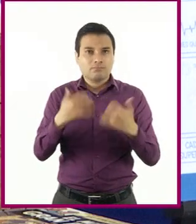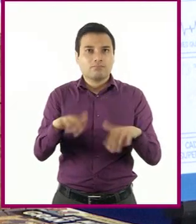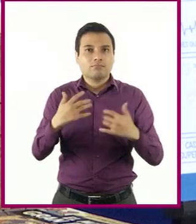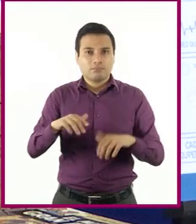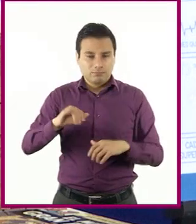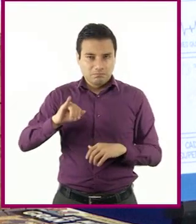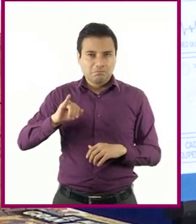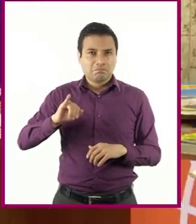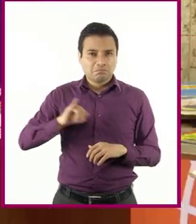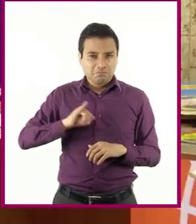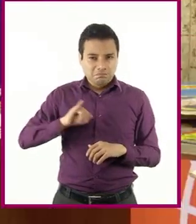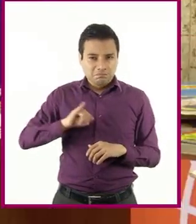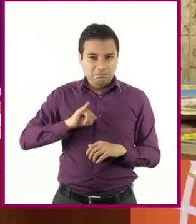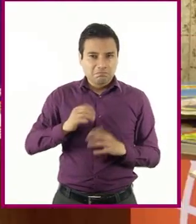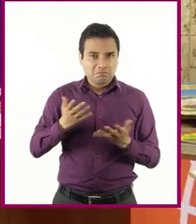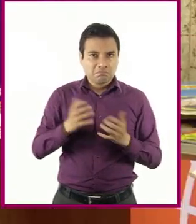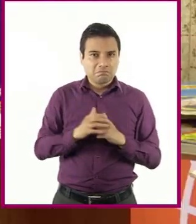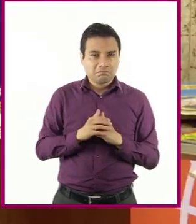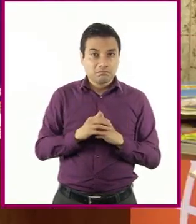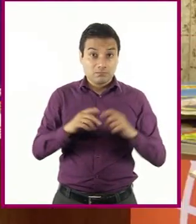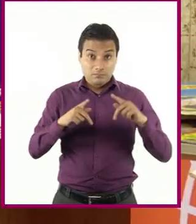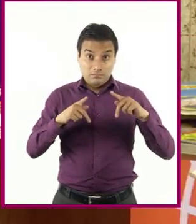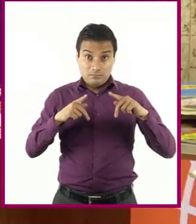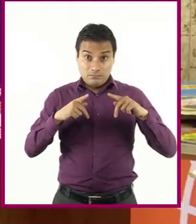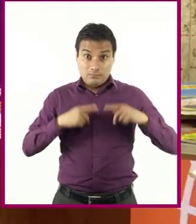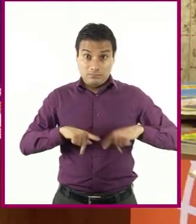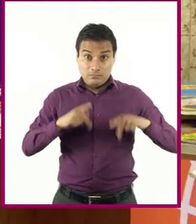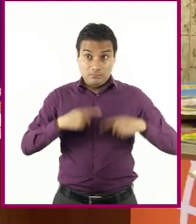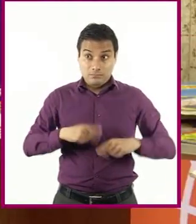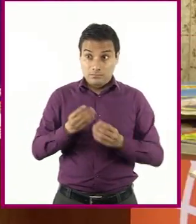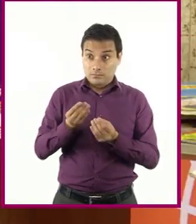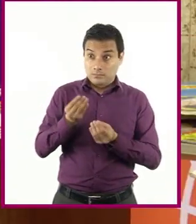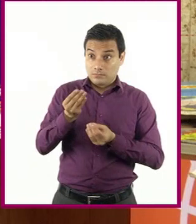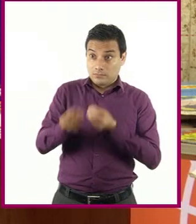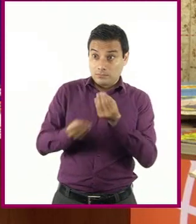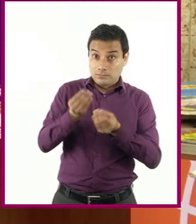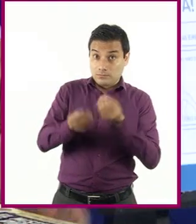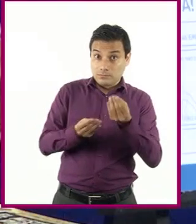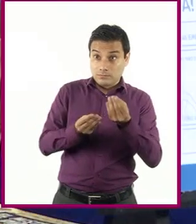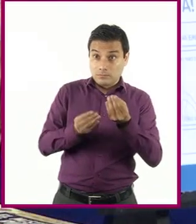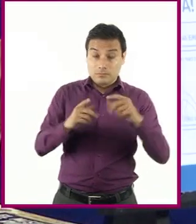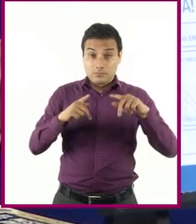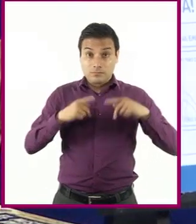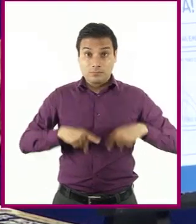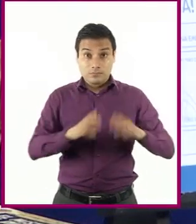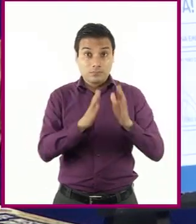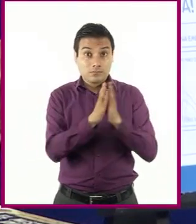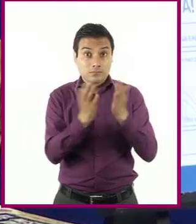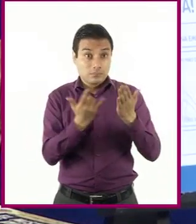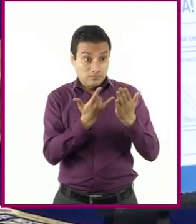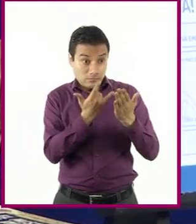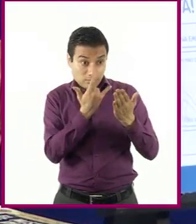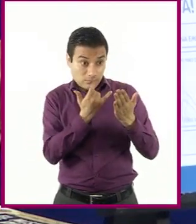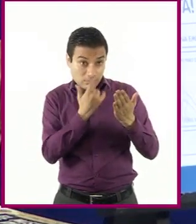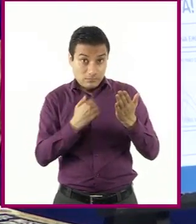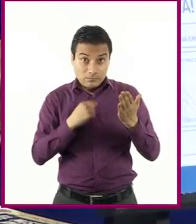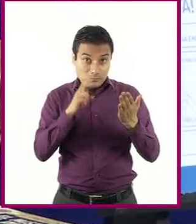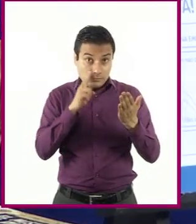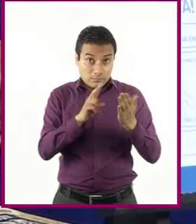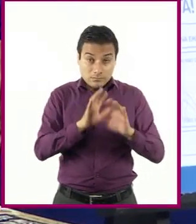¿solo las personas a las que se les regale una copia podrán ver esta historieta? ¡Qué buena pregunta,